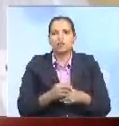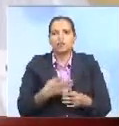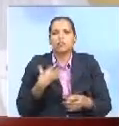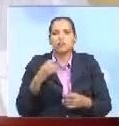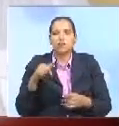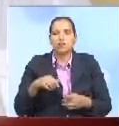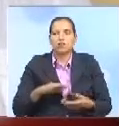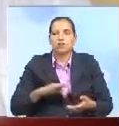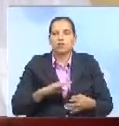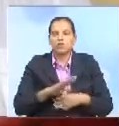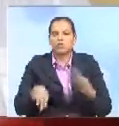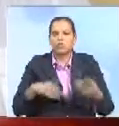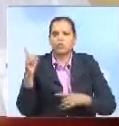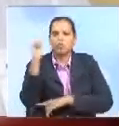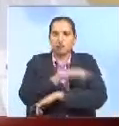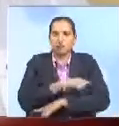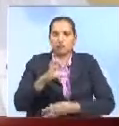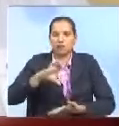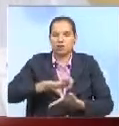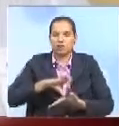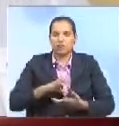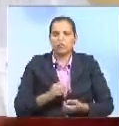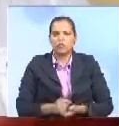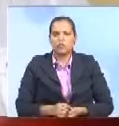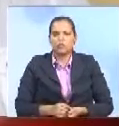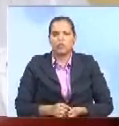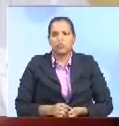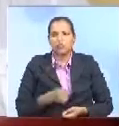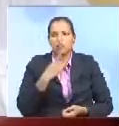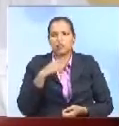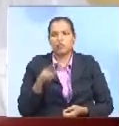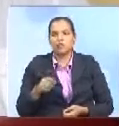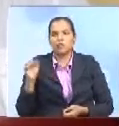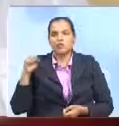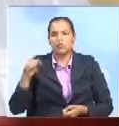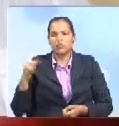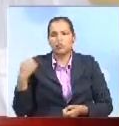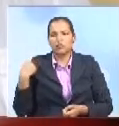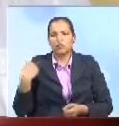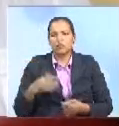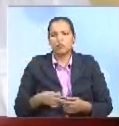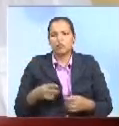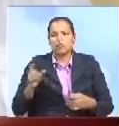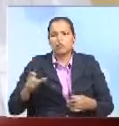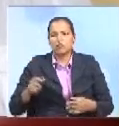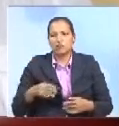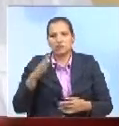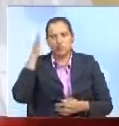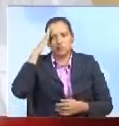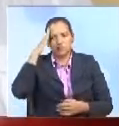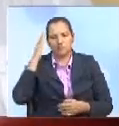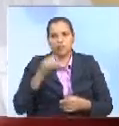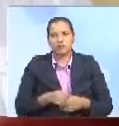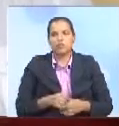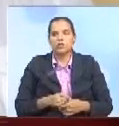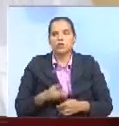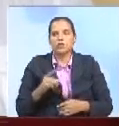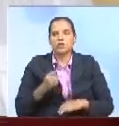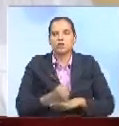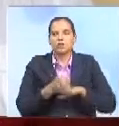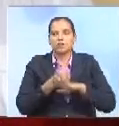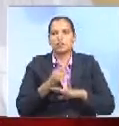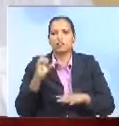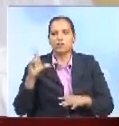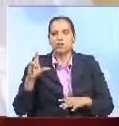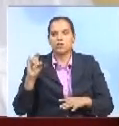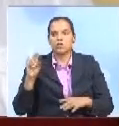dar en el acontecer diario. No es posible, pero tenemos un equipo totalmente preparado. A la cabeza el licenciado Adriano Alvarado, es